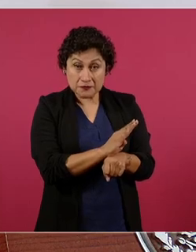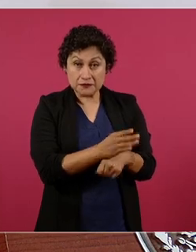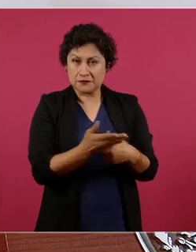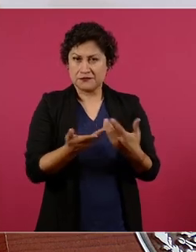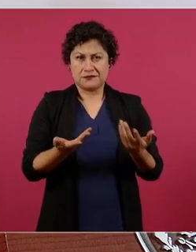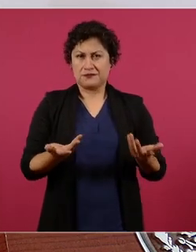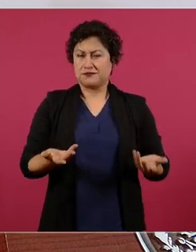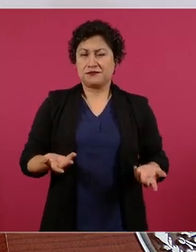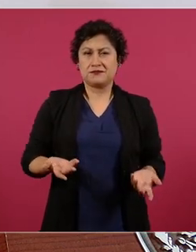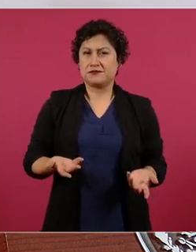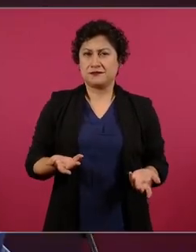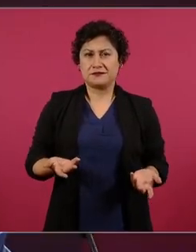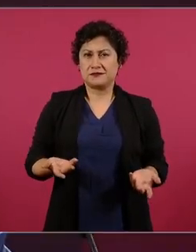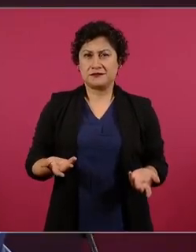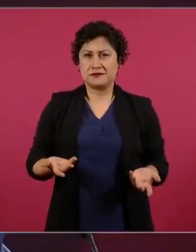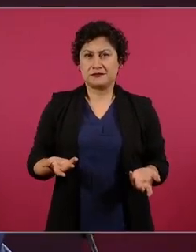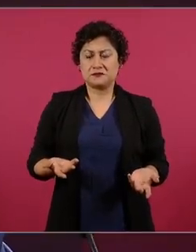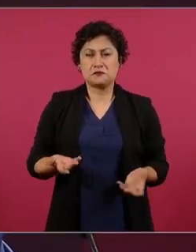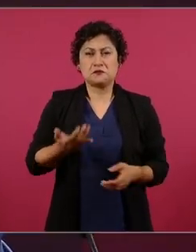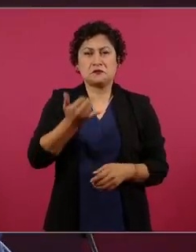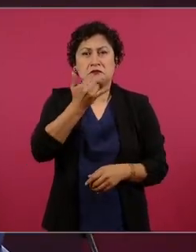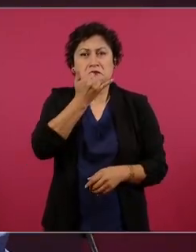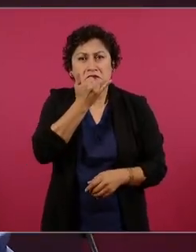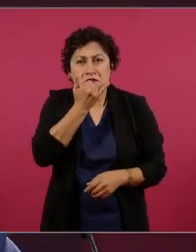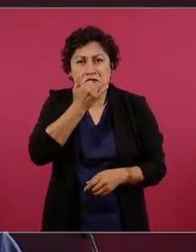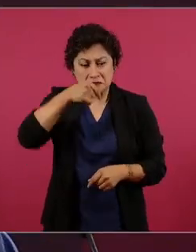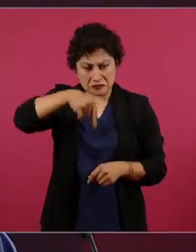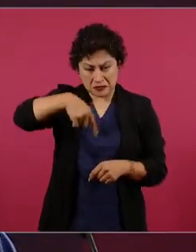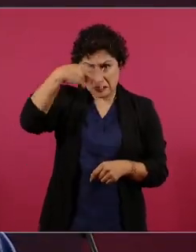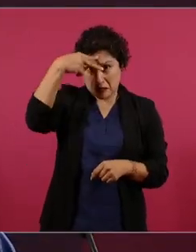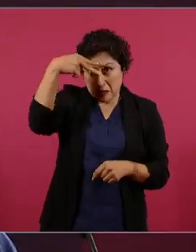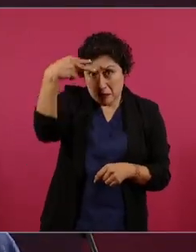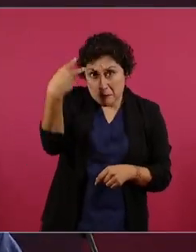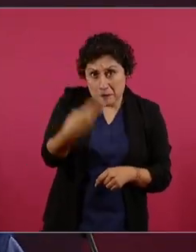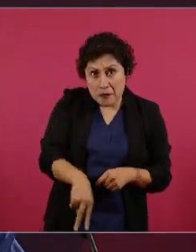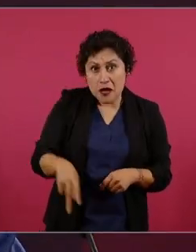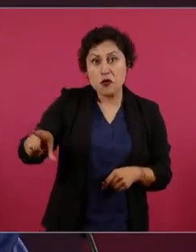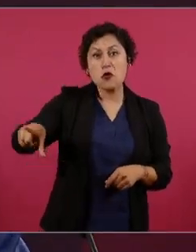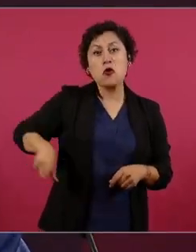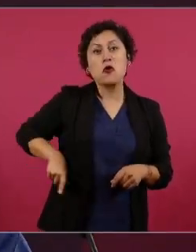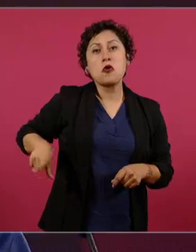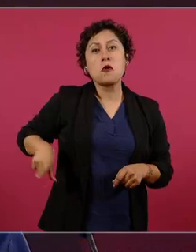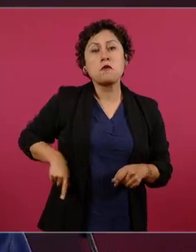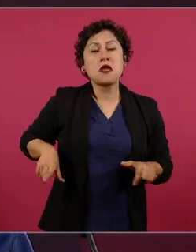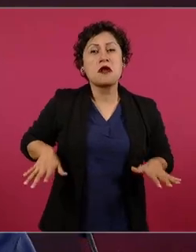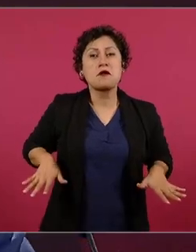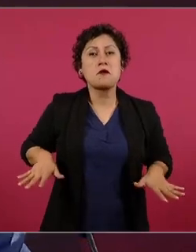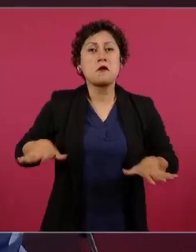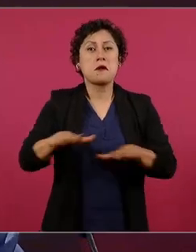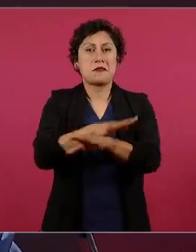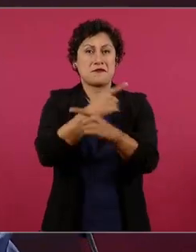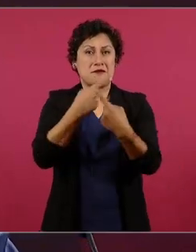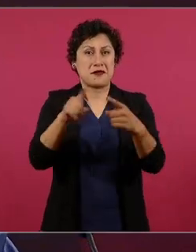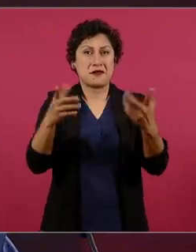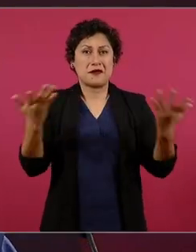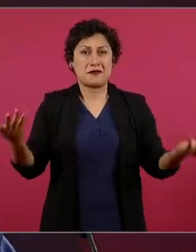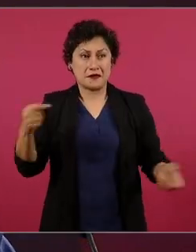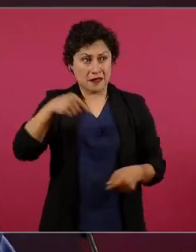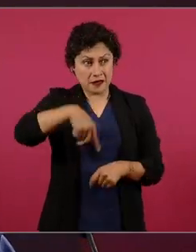Si no es México una monarquía, es una república democrática.